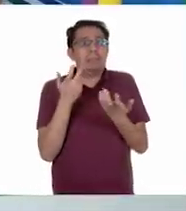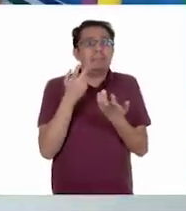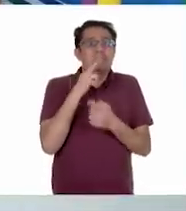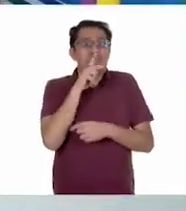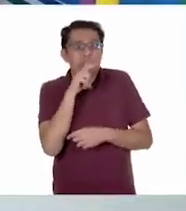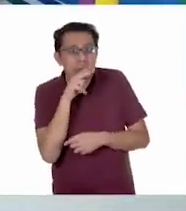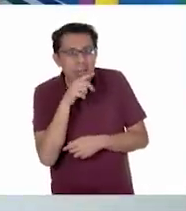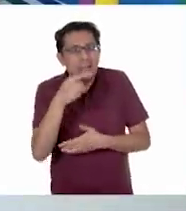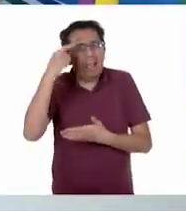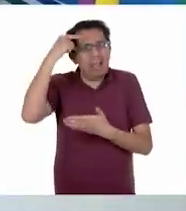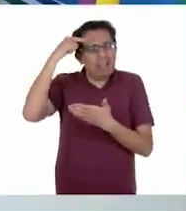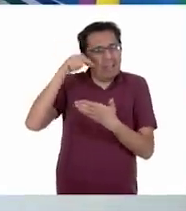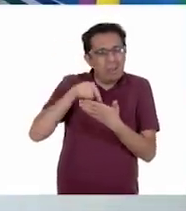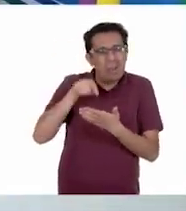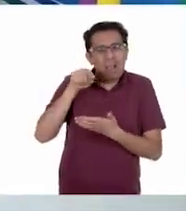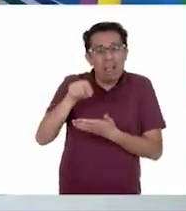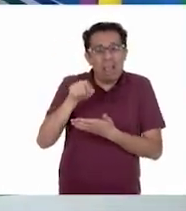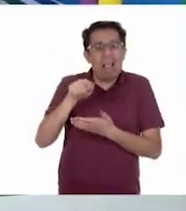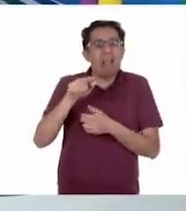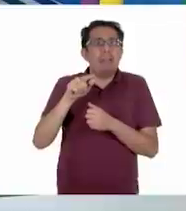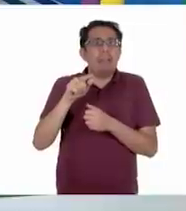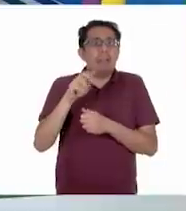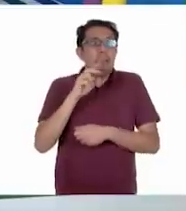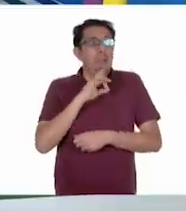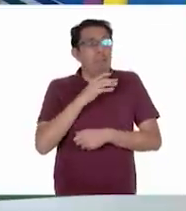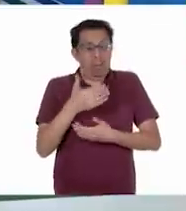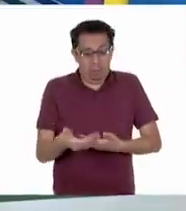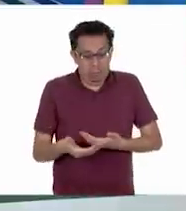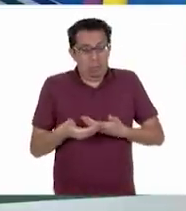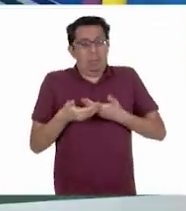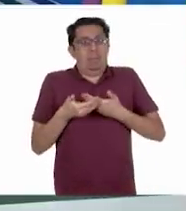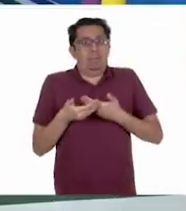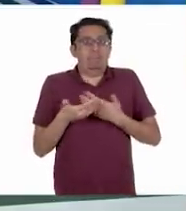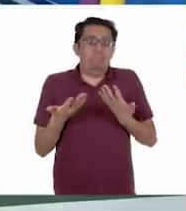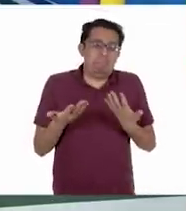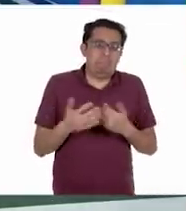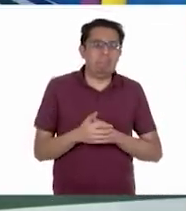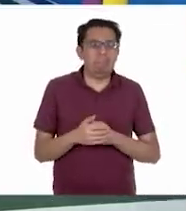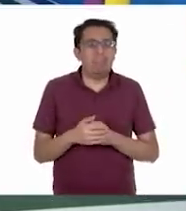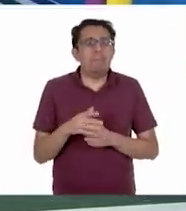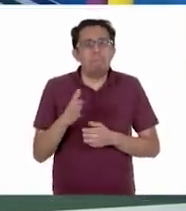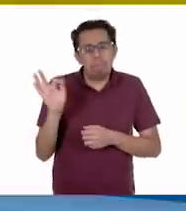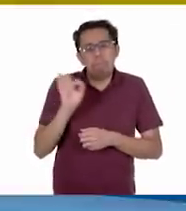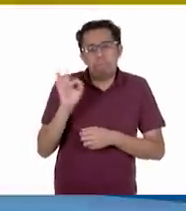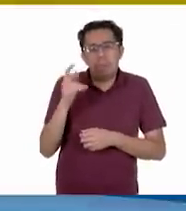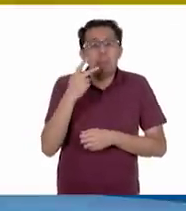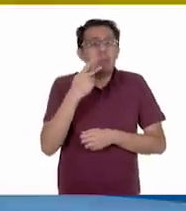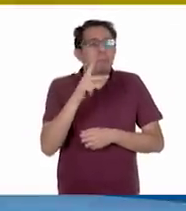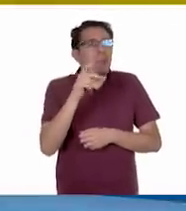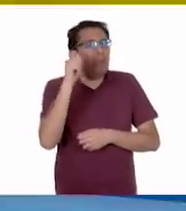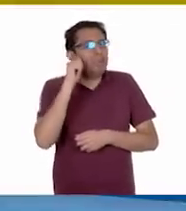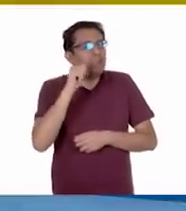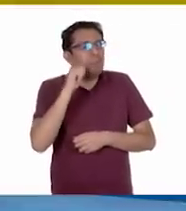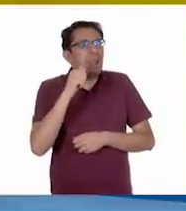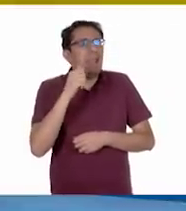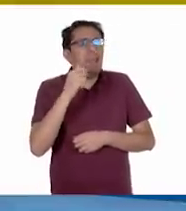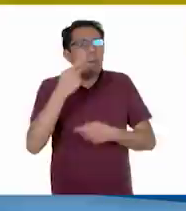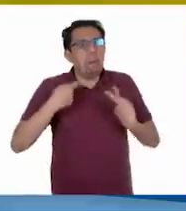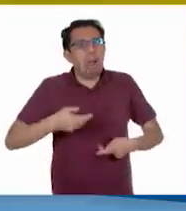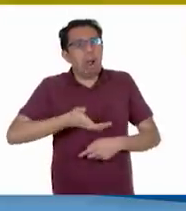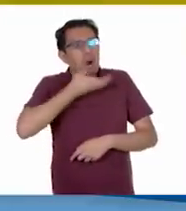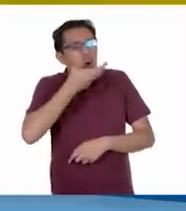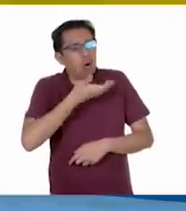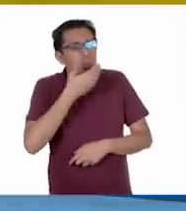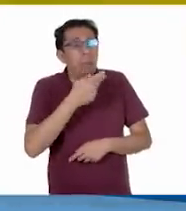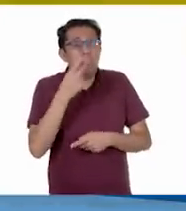que también le dan miedo a las alturas, no sé, por el chiquito, no sé. Siempre quiere bajarse. Puede ser, sí, pero es algo que comúnmente hacemos cuando los perros están muy chiquitos, ¿no? Sí. Nos da